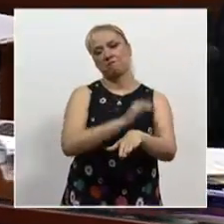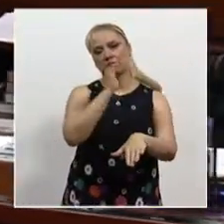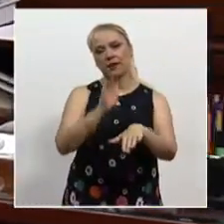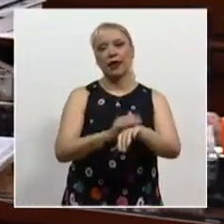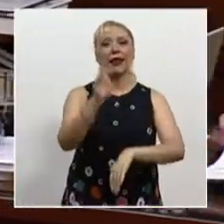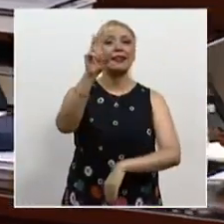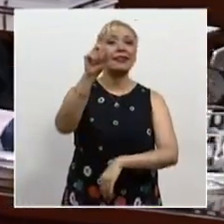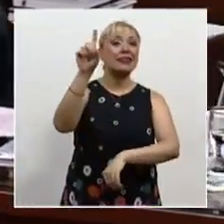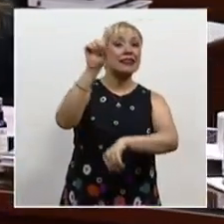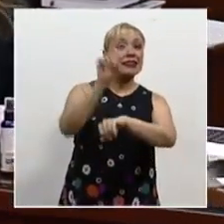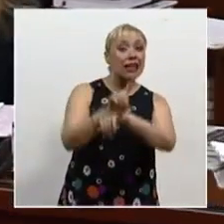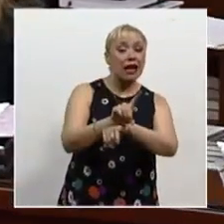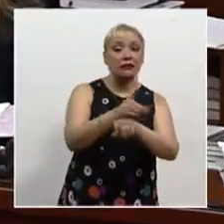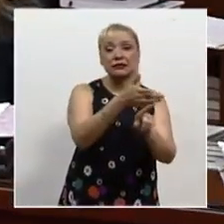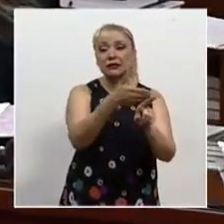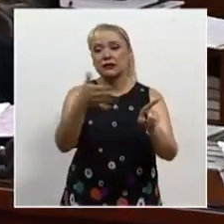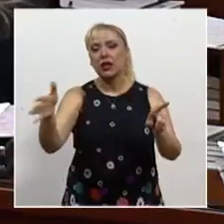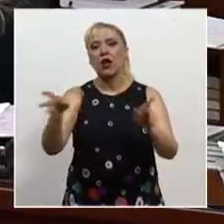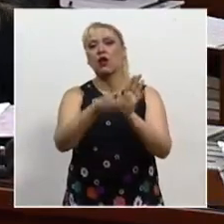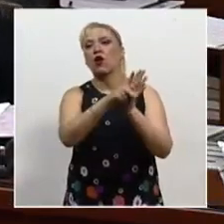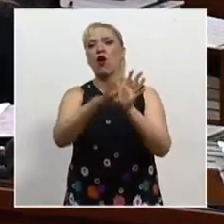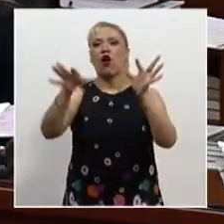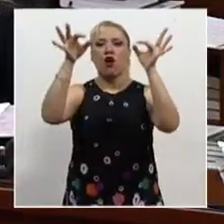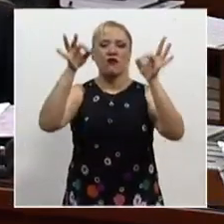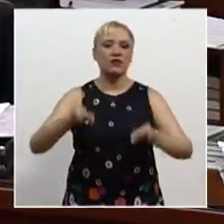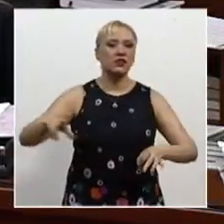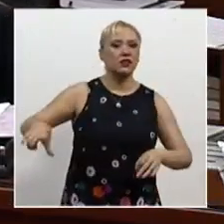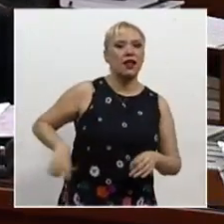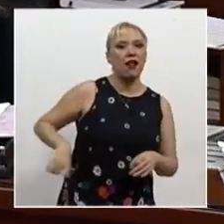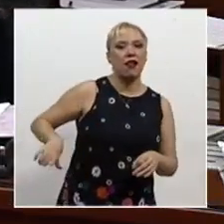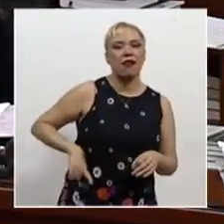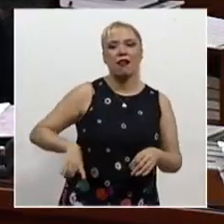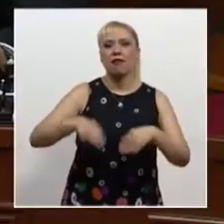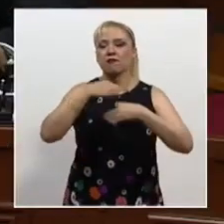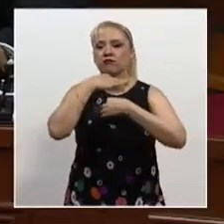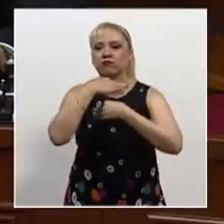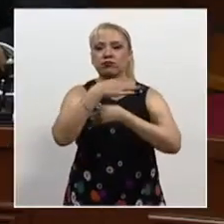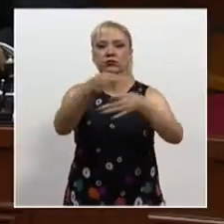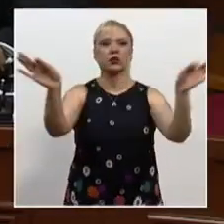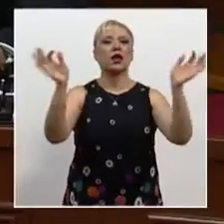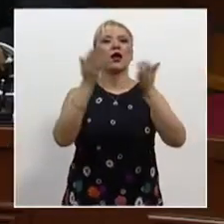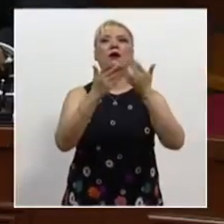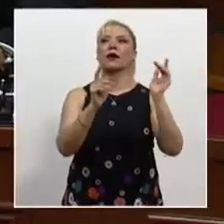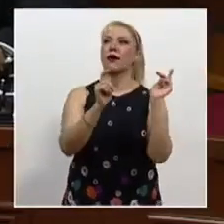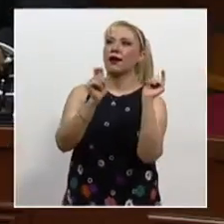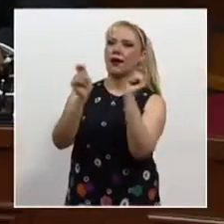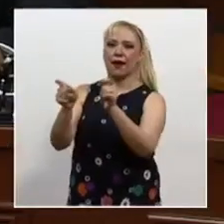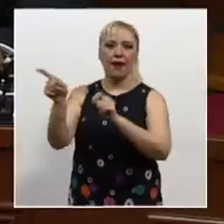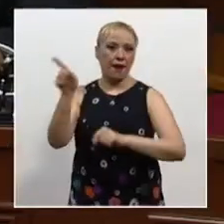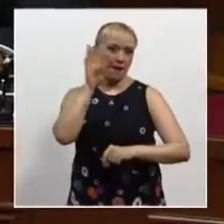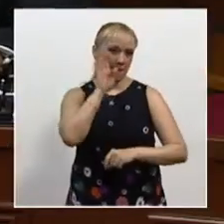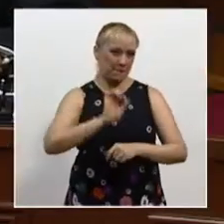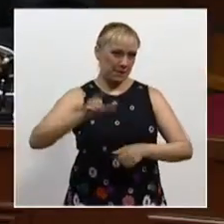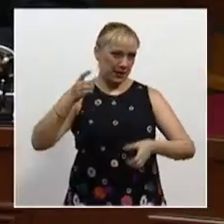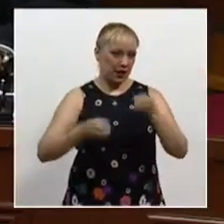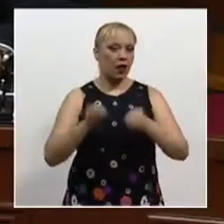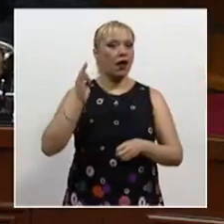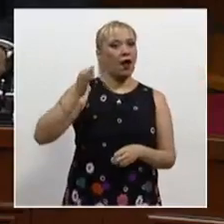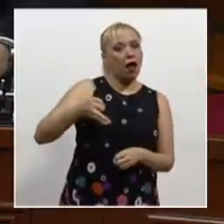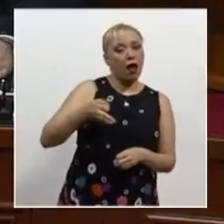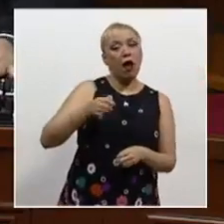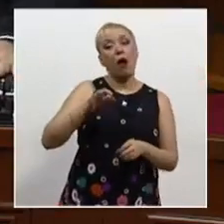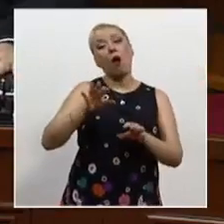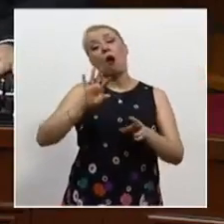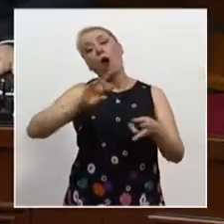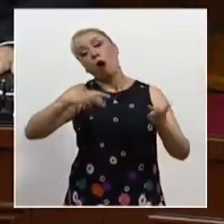30 días hábiles para presentar la demanda. Se designa a la ministra o ministro instructor, quien la admite o desecha, y de ser el caso